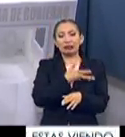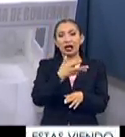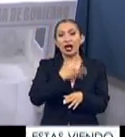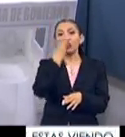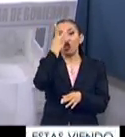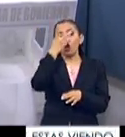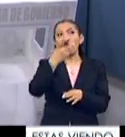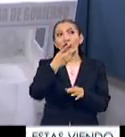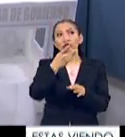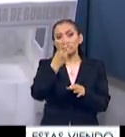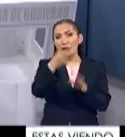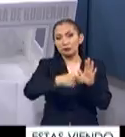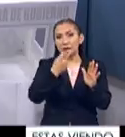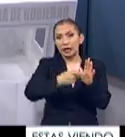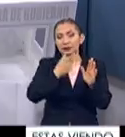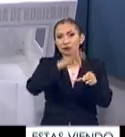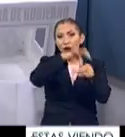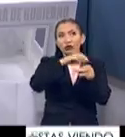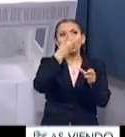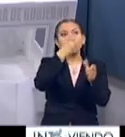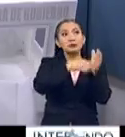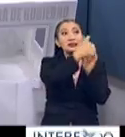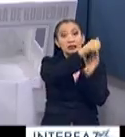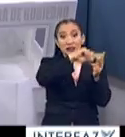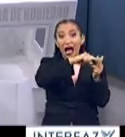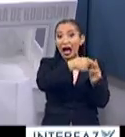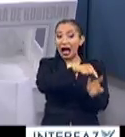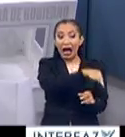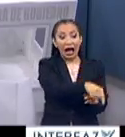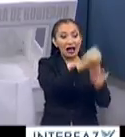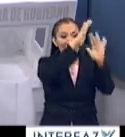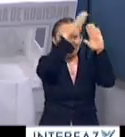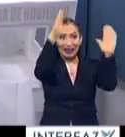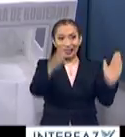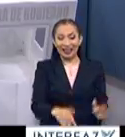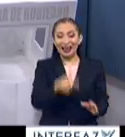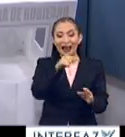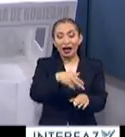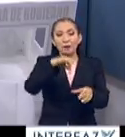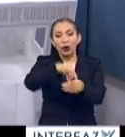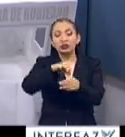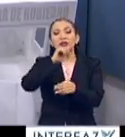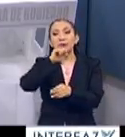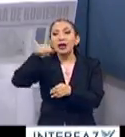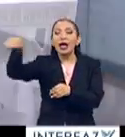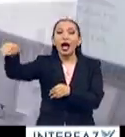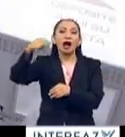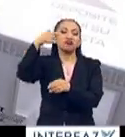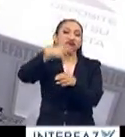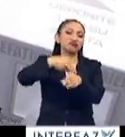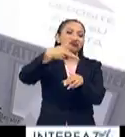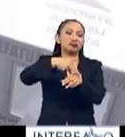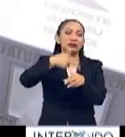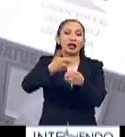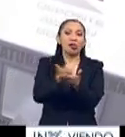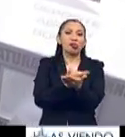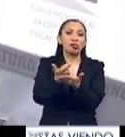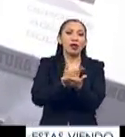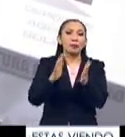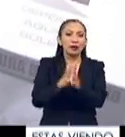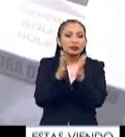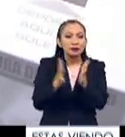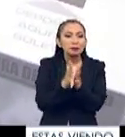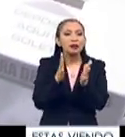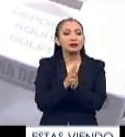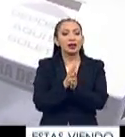que ya tiene dos o tres procesos con nosotros. Desde 2006 ha estado con nosotros, no solamente en procesos electorales, sino en procesos de presupuesto participativo.